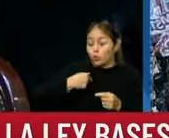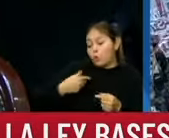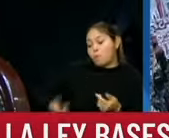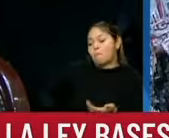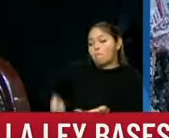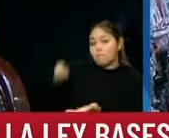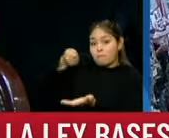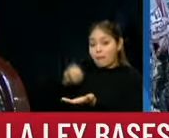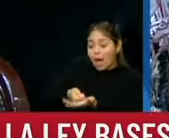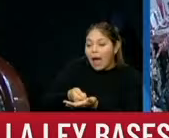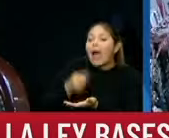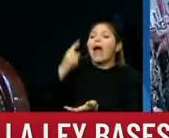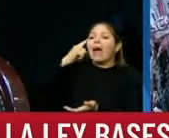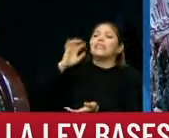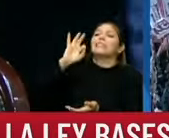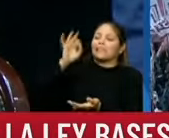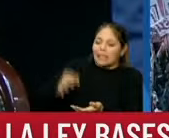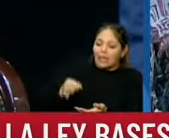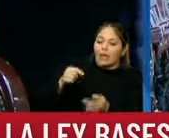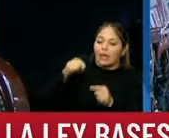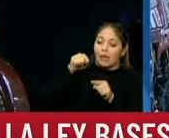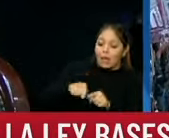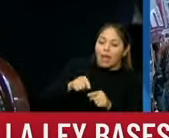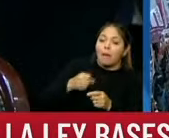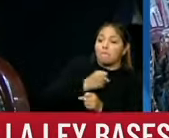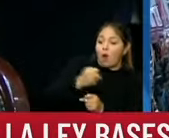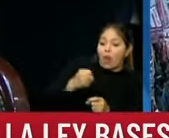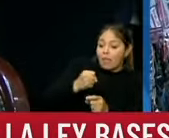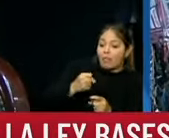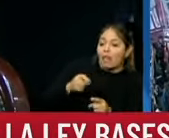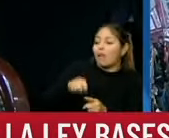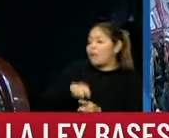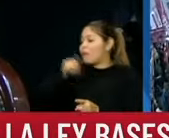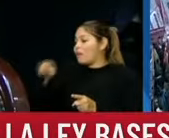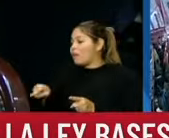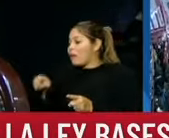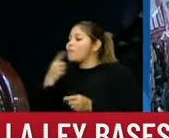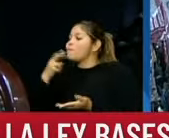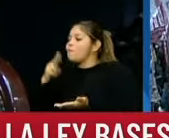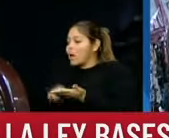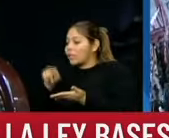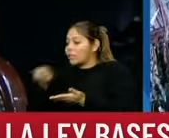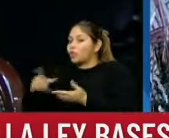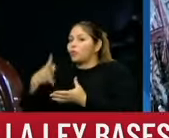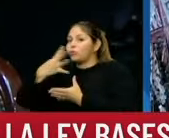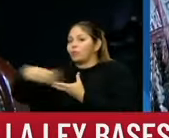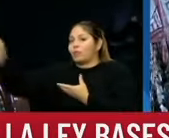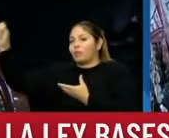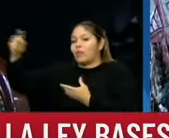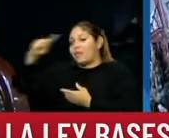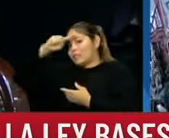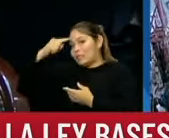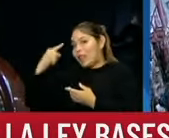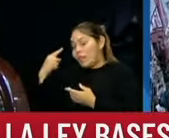¿no? Tienes que aislarte, depende del momento del año, por 5 días, 7 días, 10 días. Una cosa,